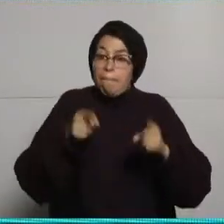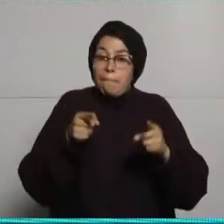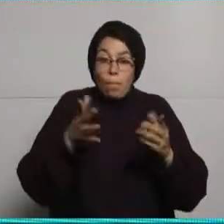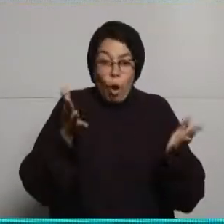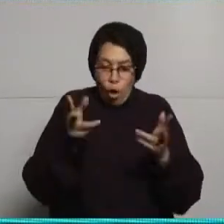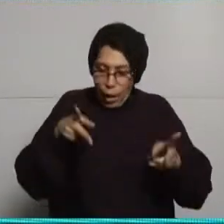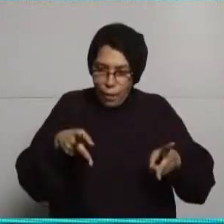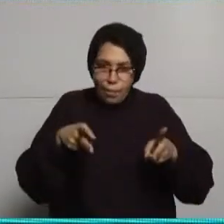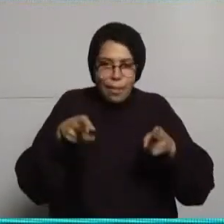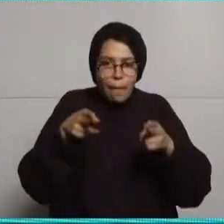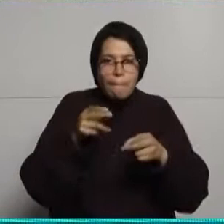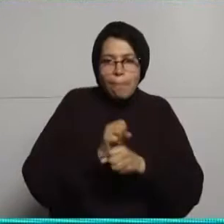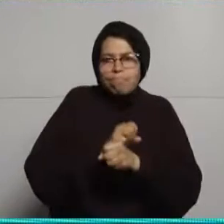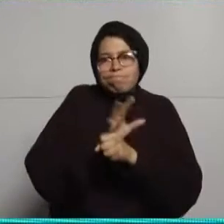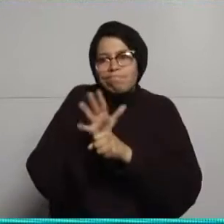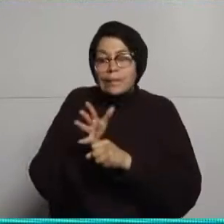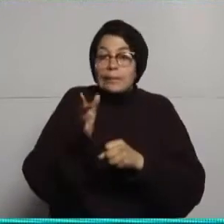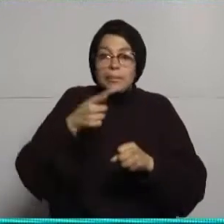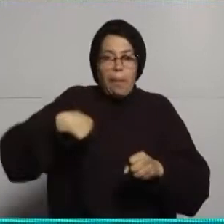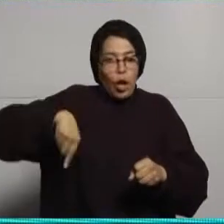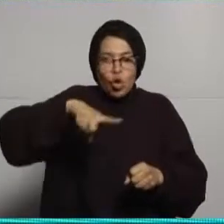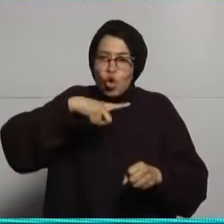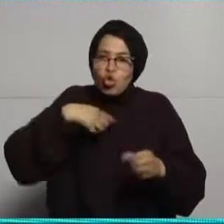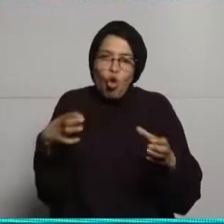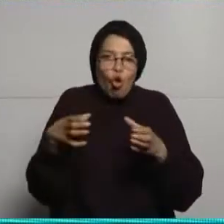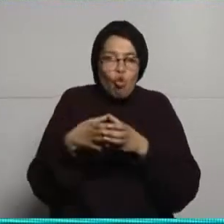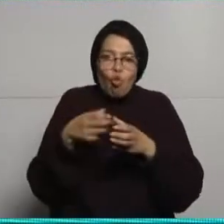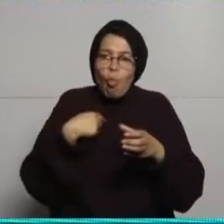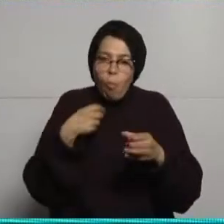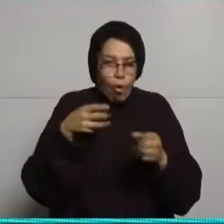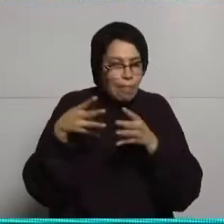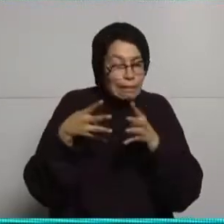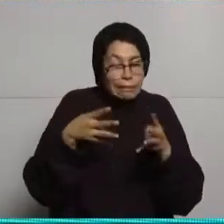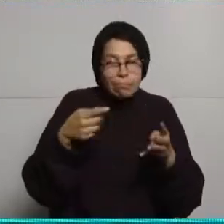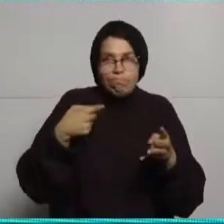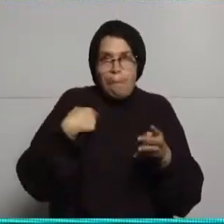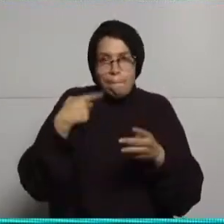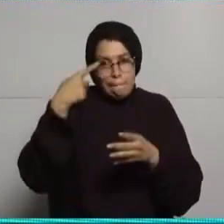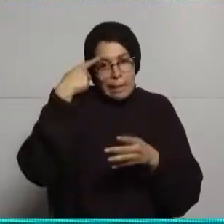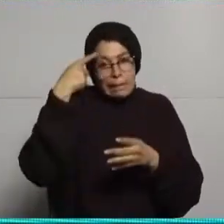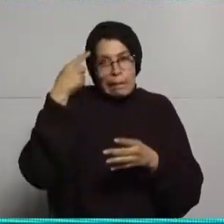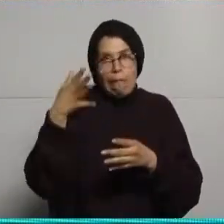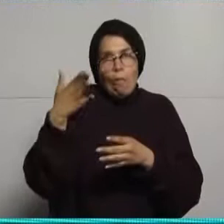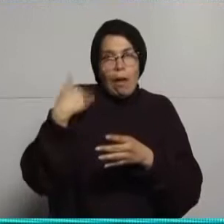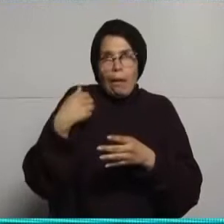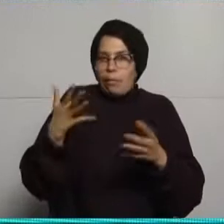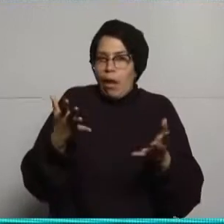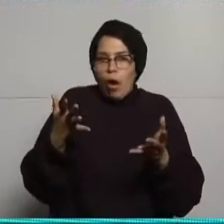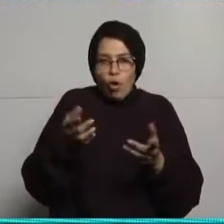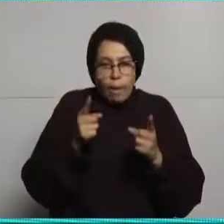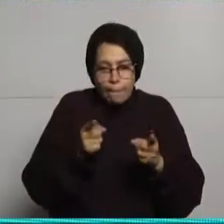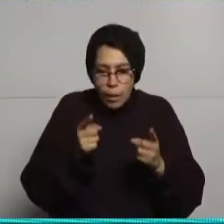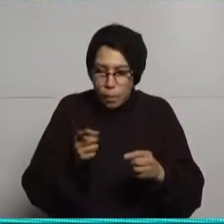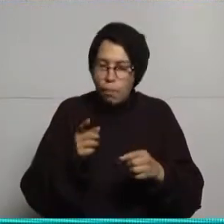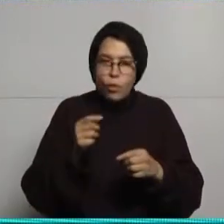nosotros fue un gran desafío. Optamos nos parecía que no podíamos optar por un ciclo que no fuera que apostara a